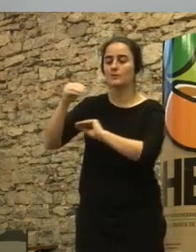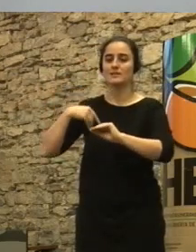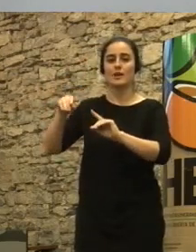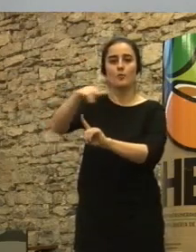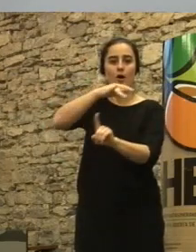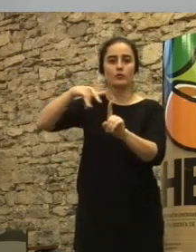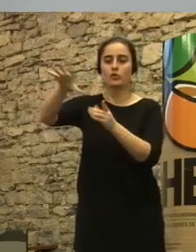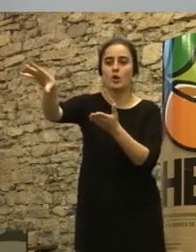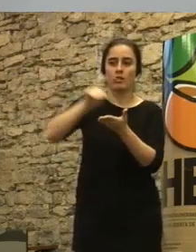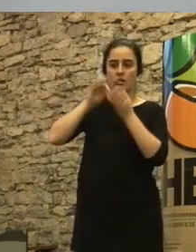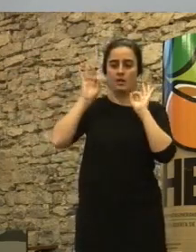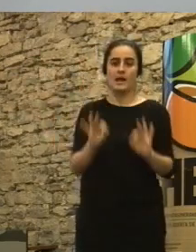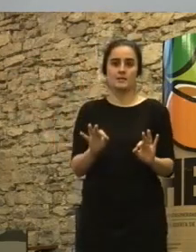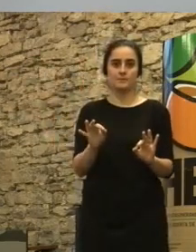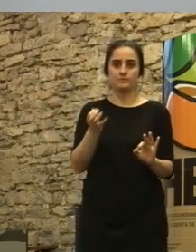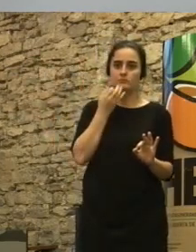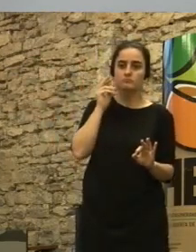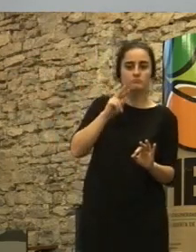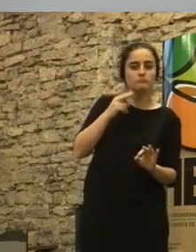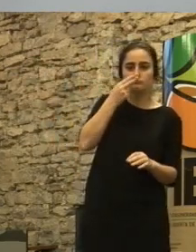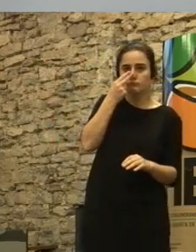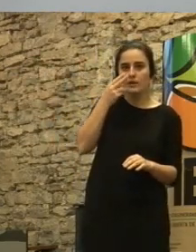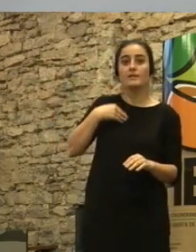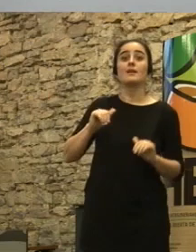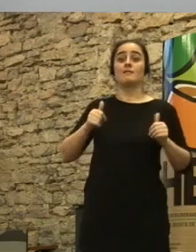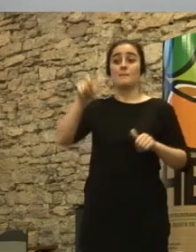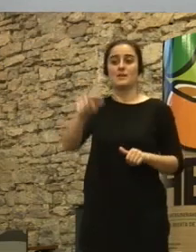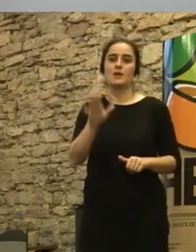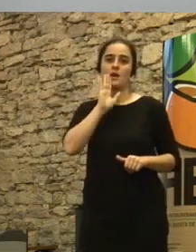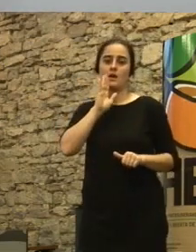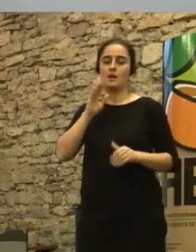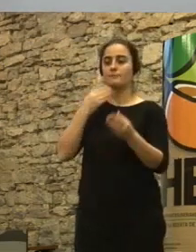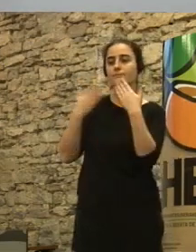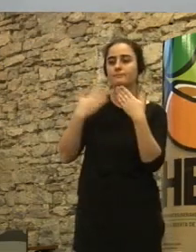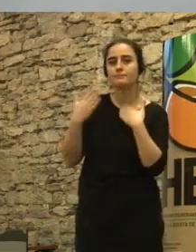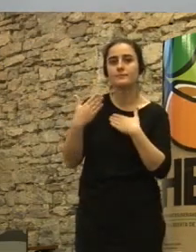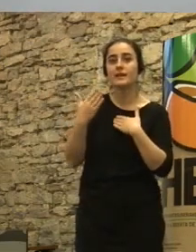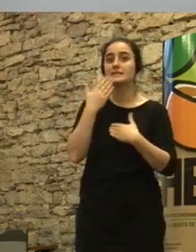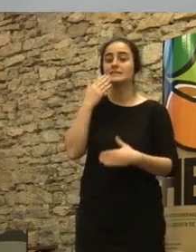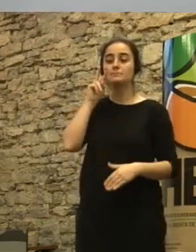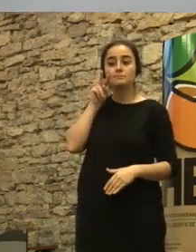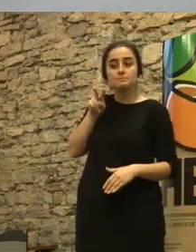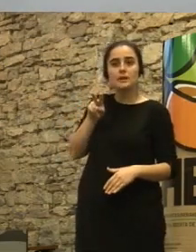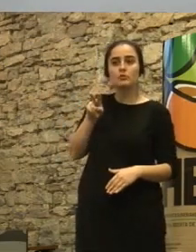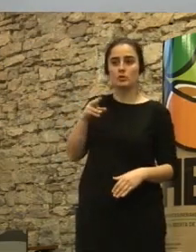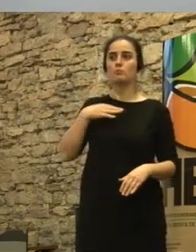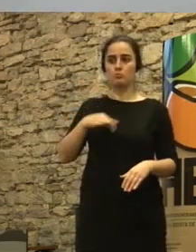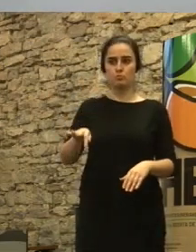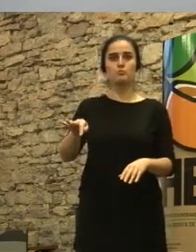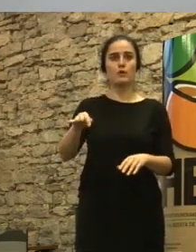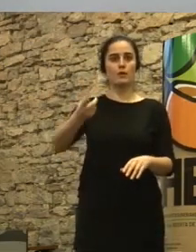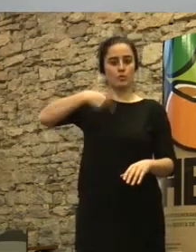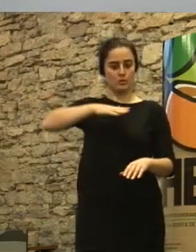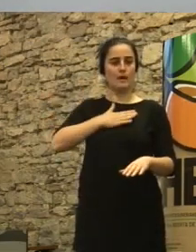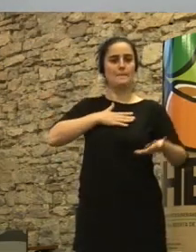lugar. Cuando vemos que puede ser interesante, le entrevistamos a él. Cuando creemos que tiene un potencial de ser nombrado uno de